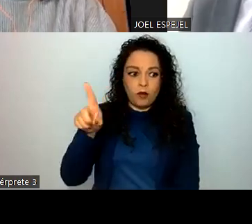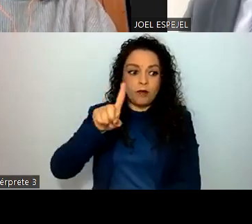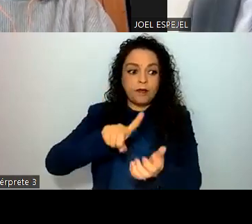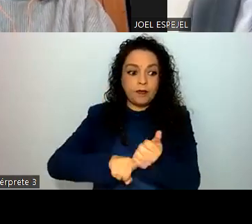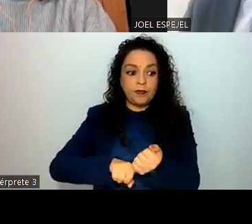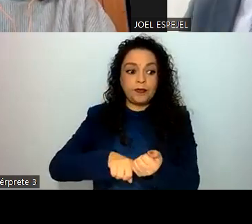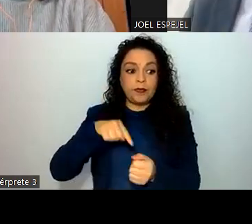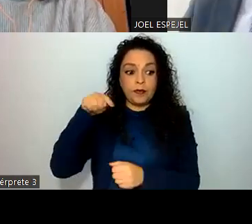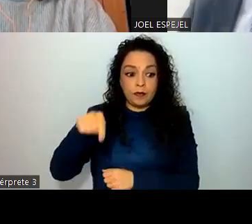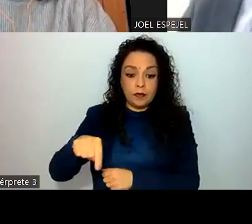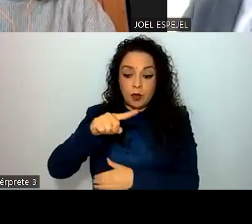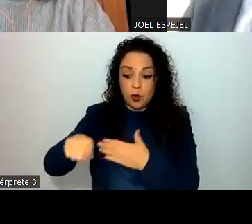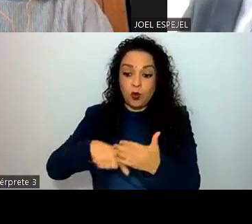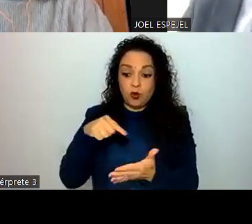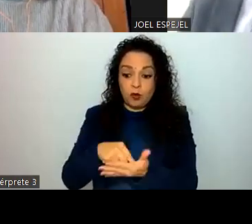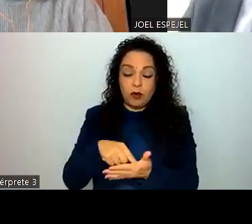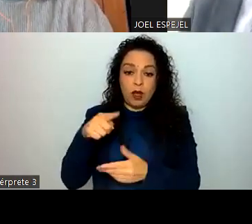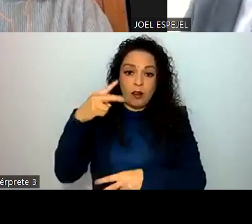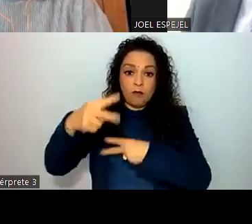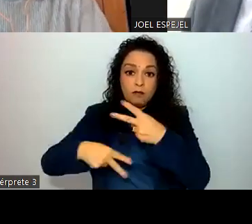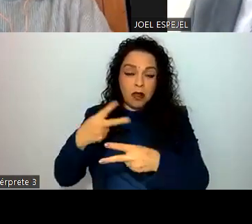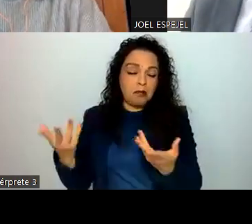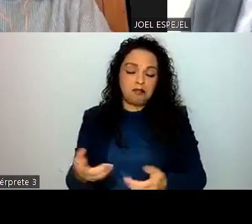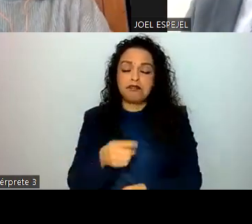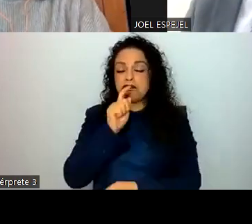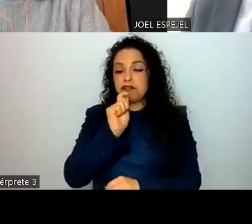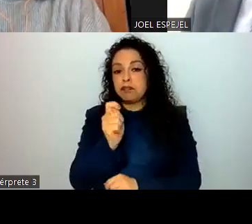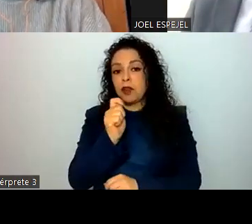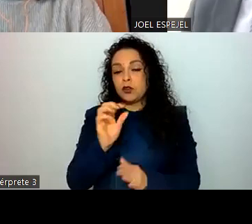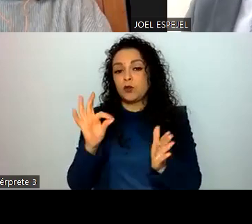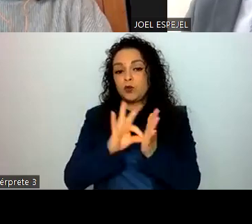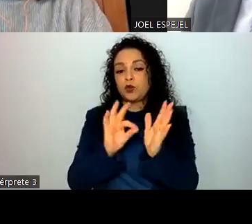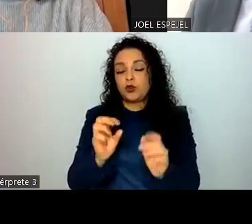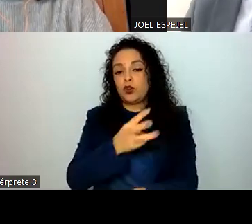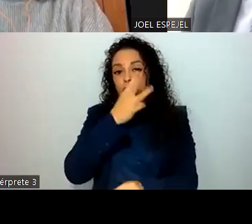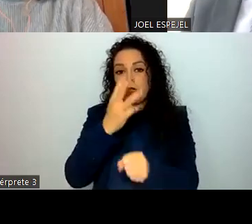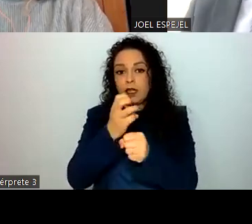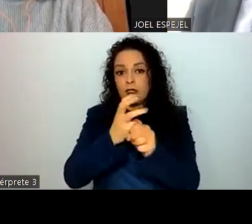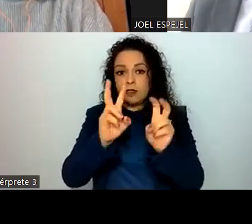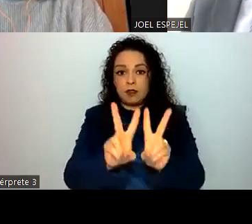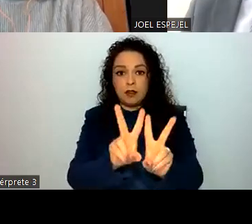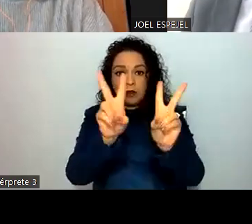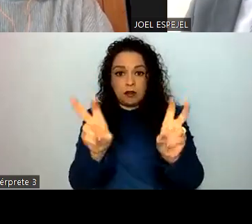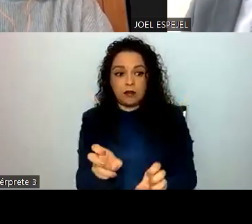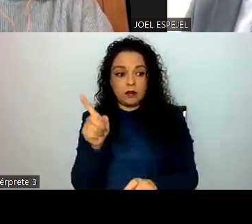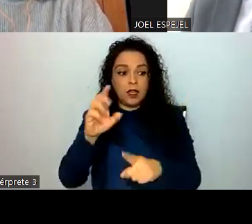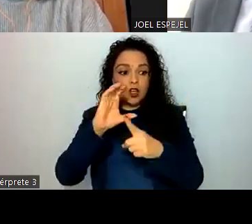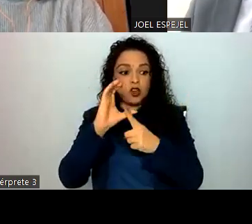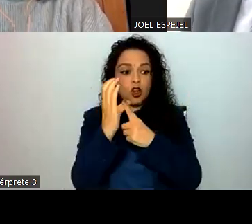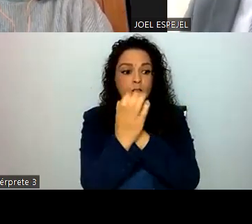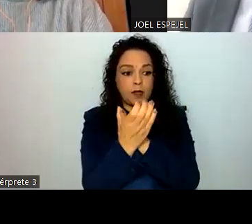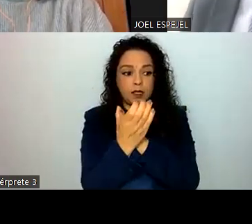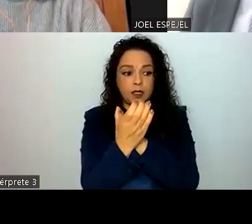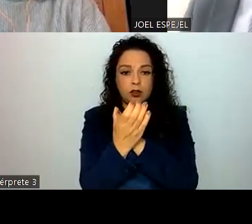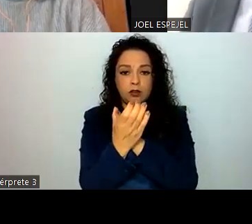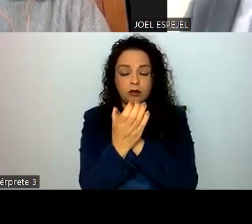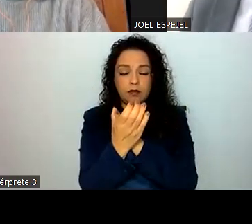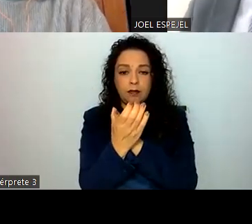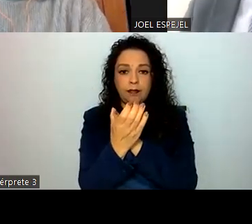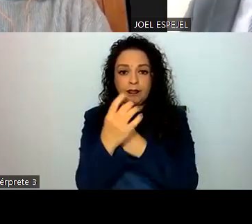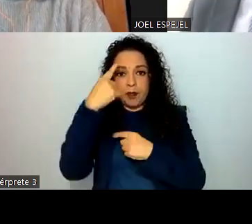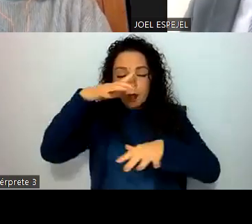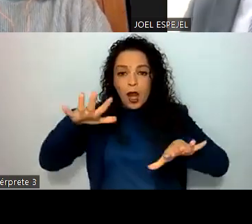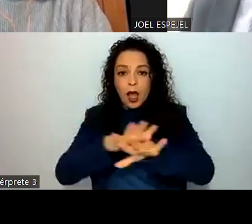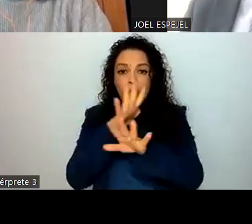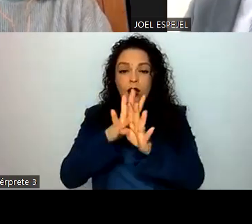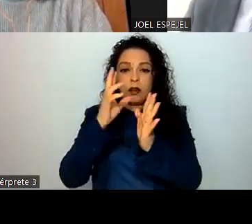órgano legislativo, respecto al tercer punto de acuerdo del dictamen que presenta la Comisión de Reconstrucción en sentido positivo, con modificaciones